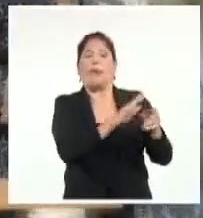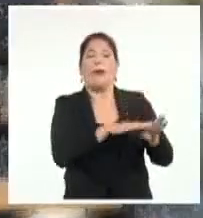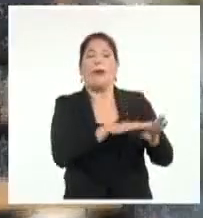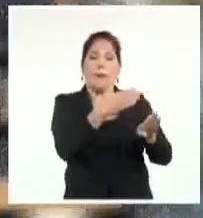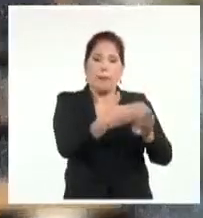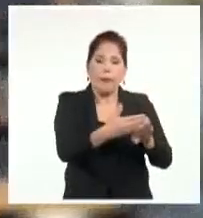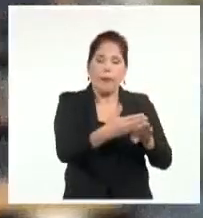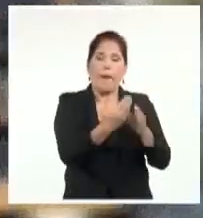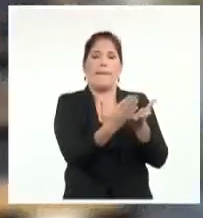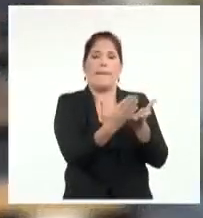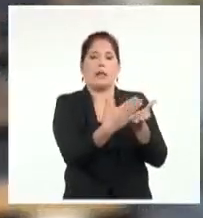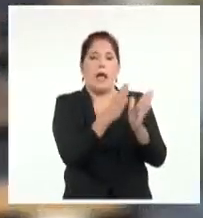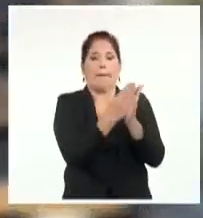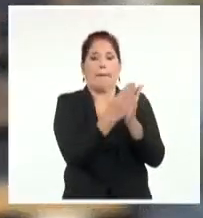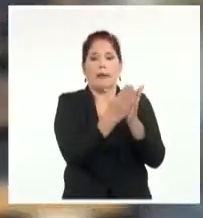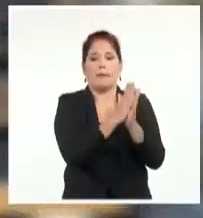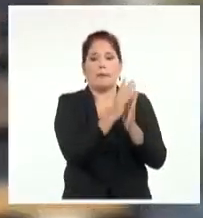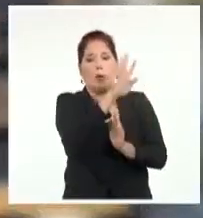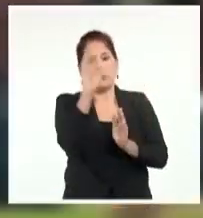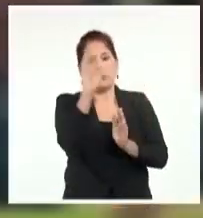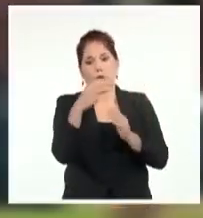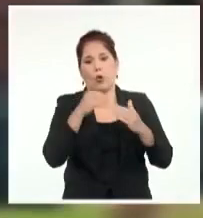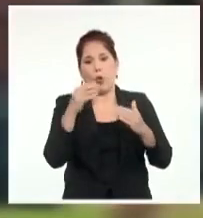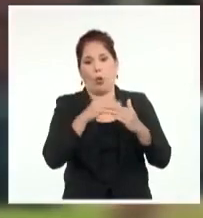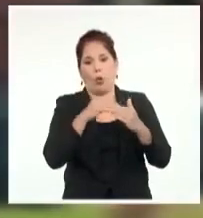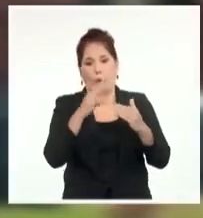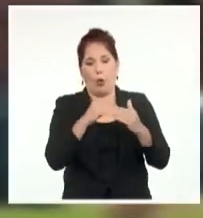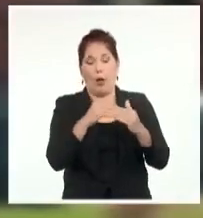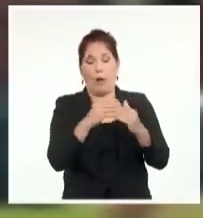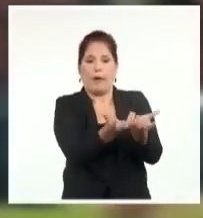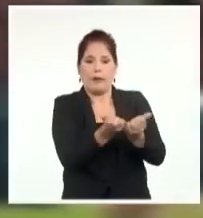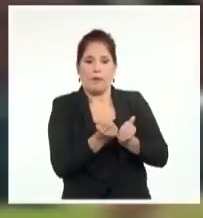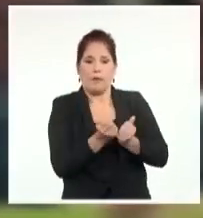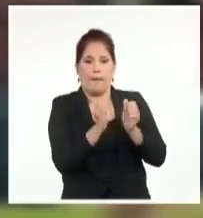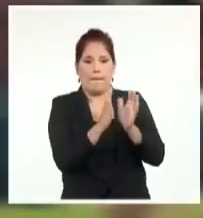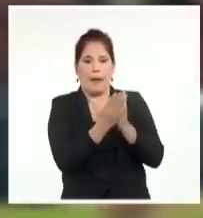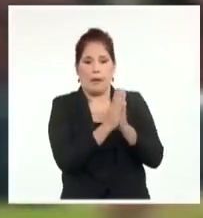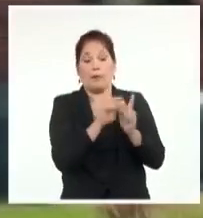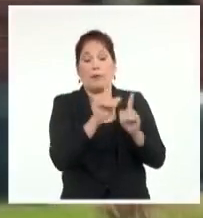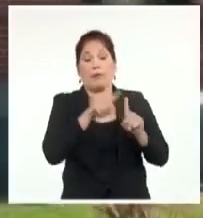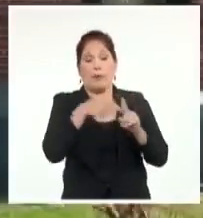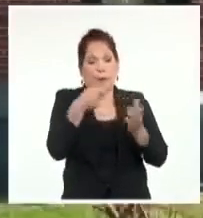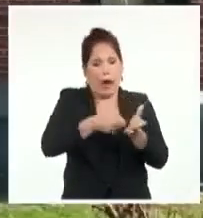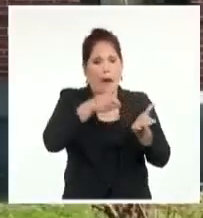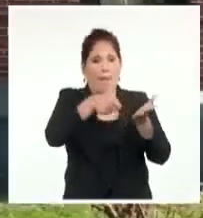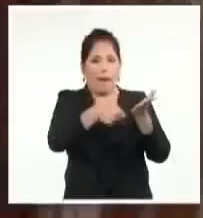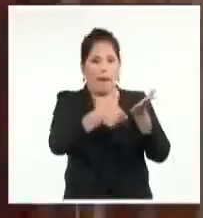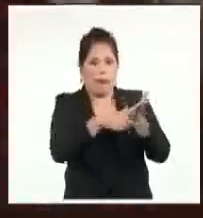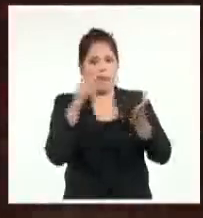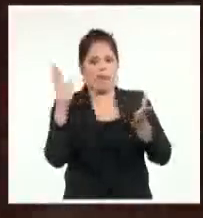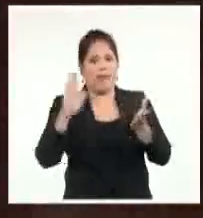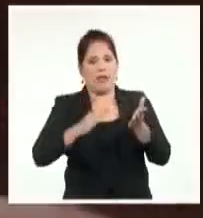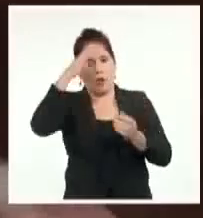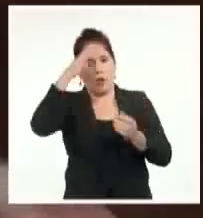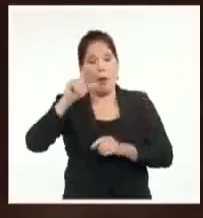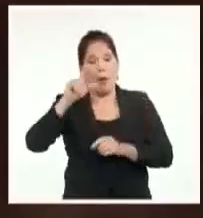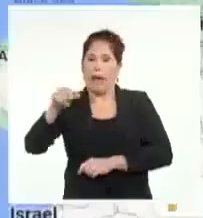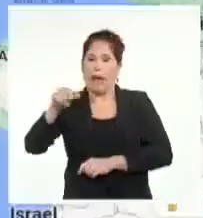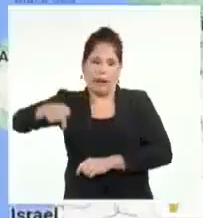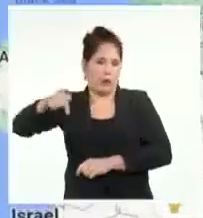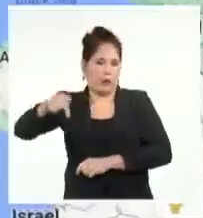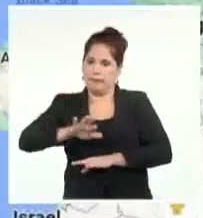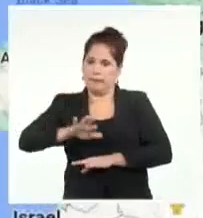esos pasaportes, pagando más de $400 por obtener los pasaportes, para después pagar los pasajes a Cuba. Es más barato viajar a